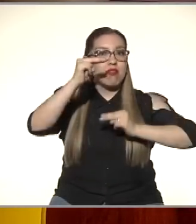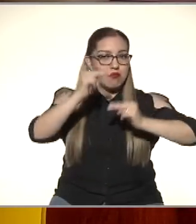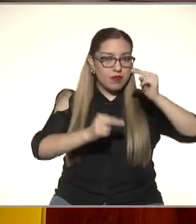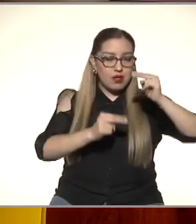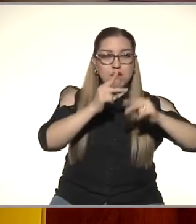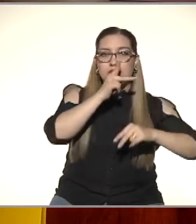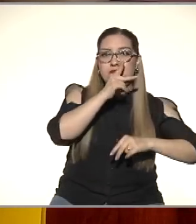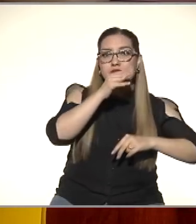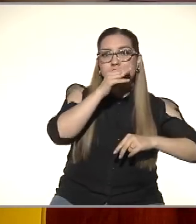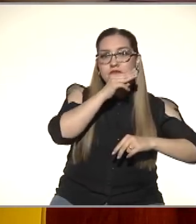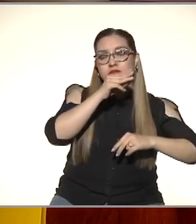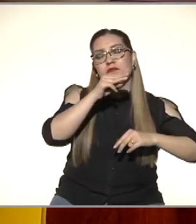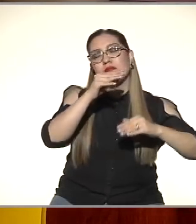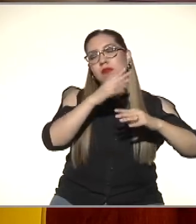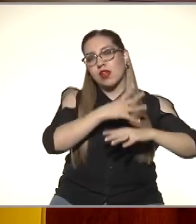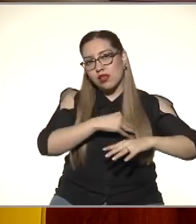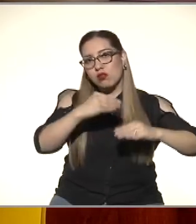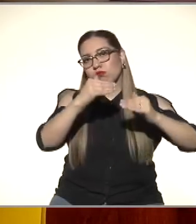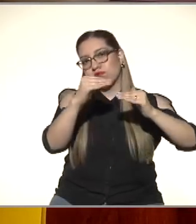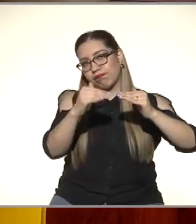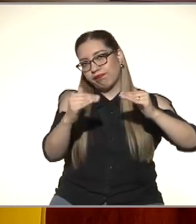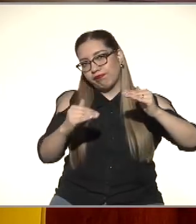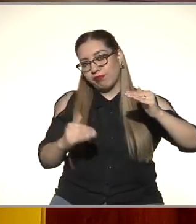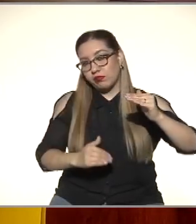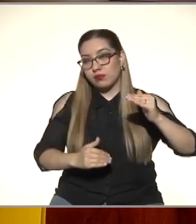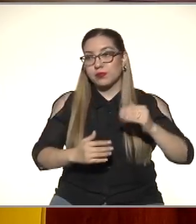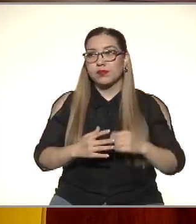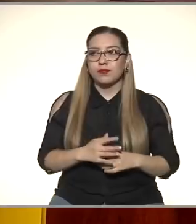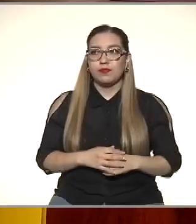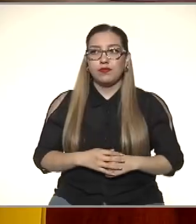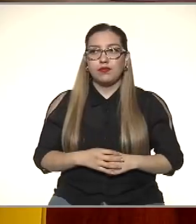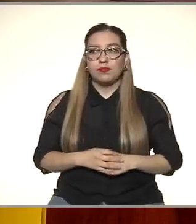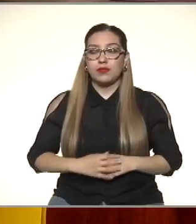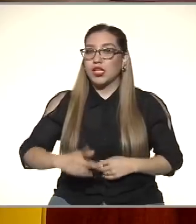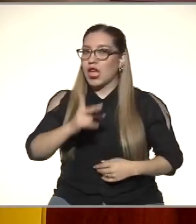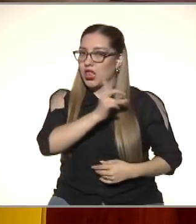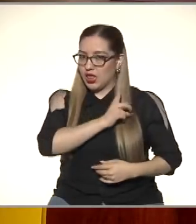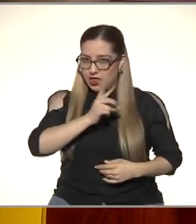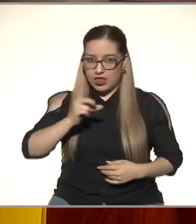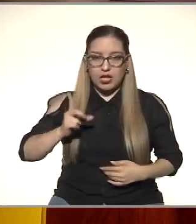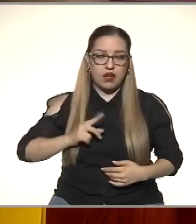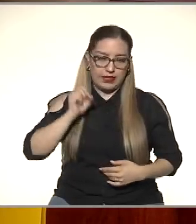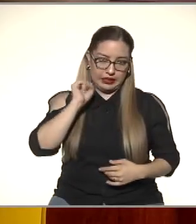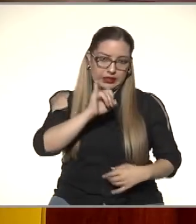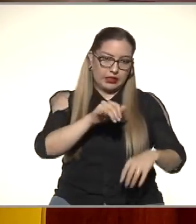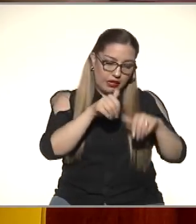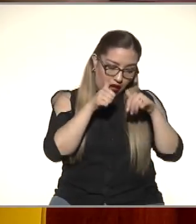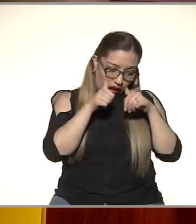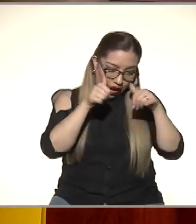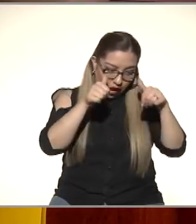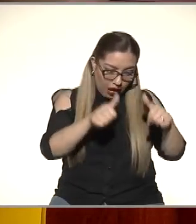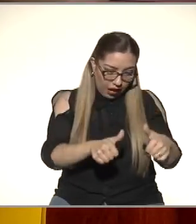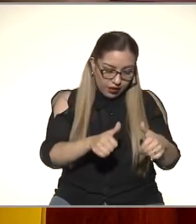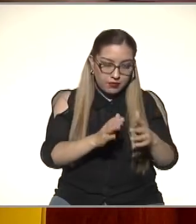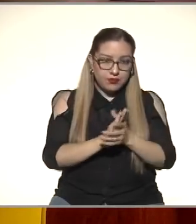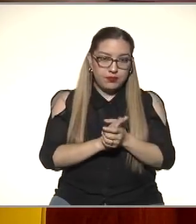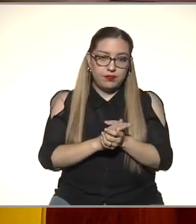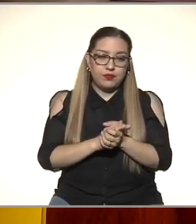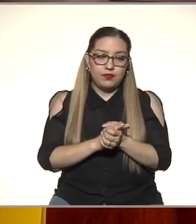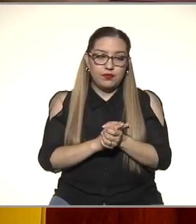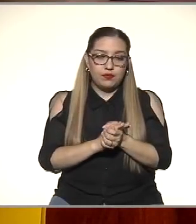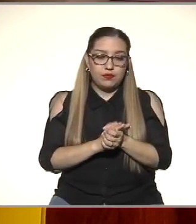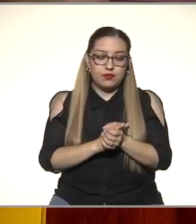va a variar la perspectiva. Entonces sí, no podemos generalizar, hay que escucharlos, hay que entender desde dónde está